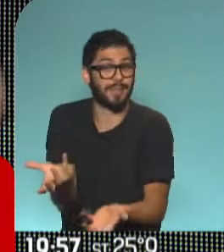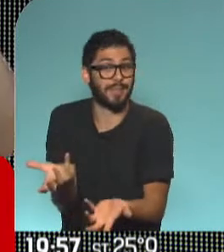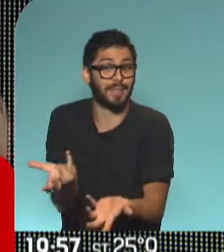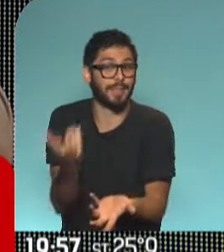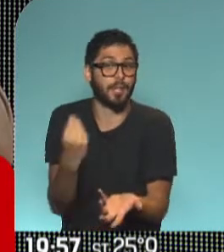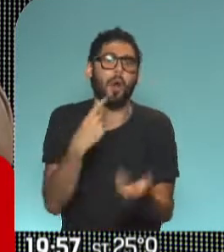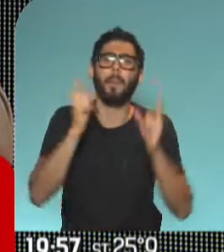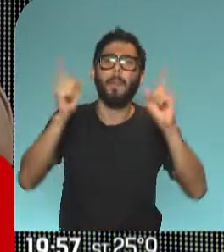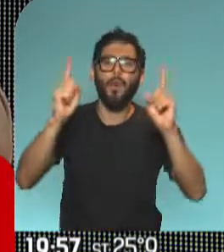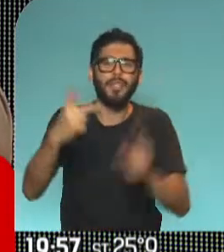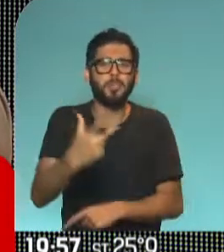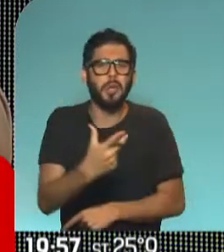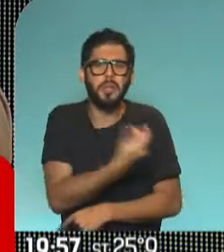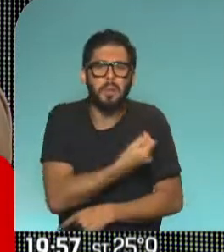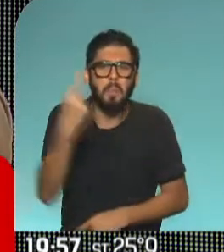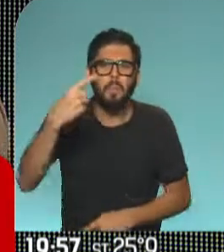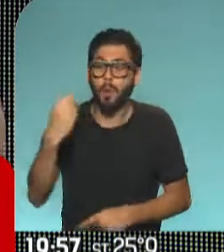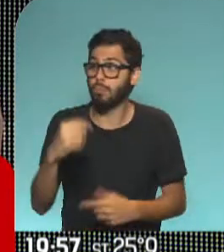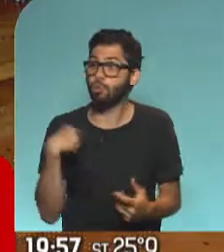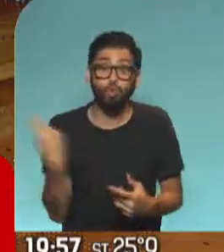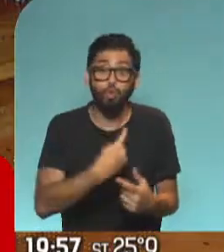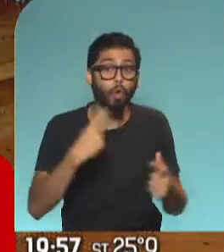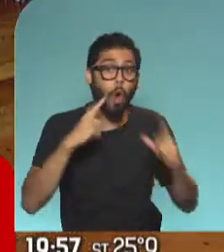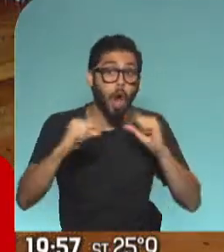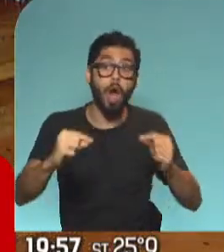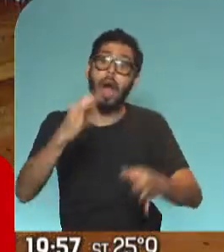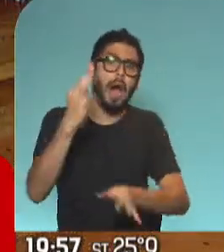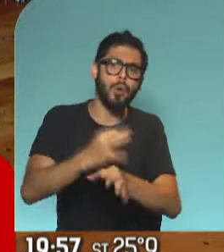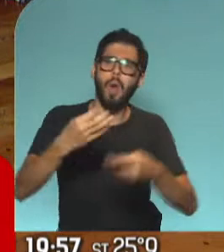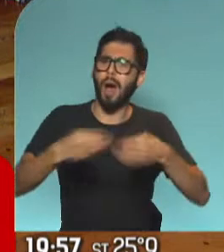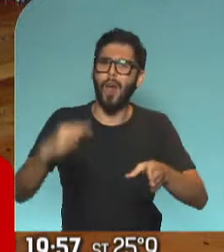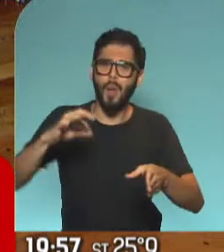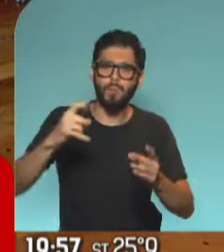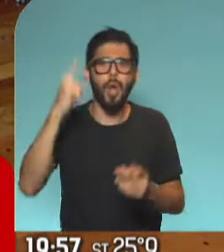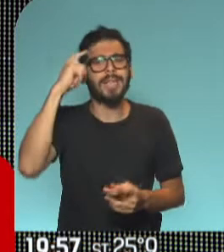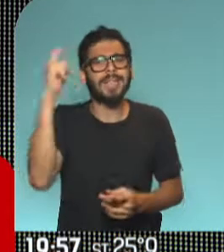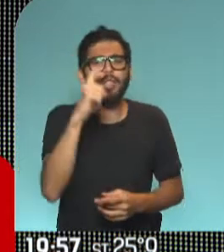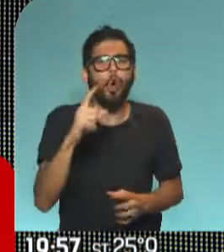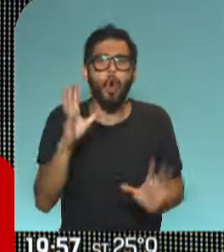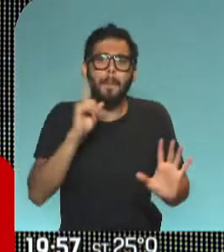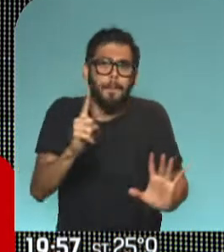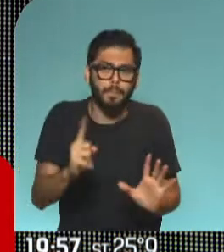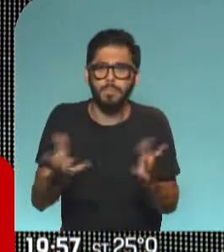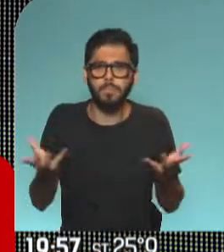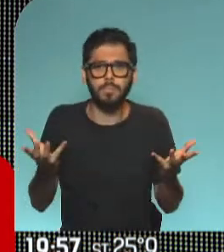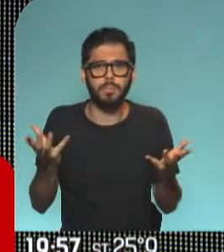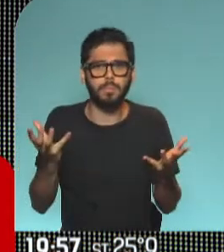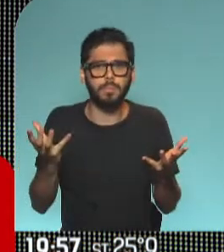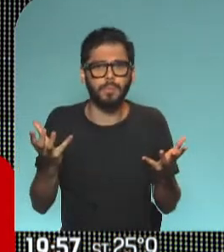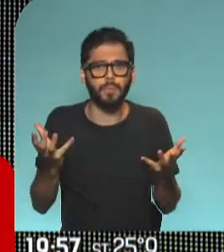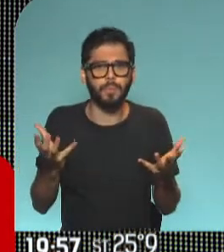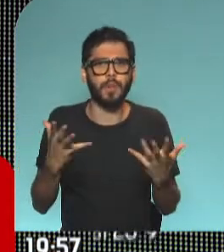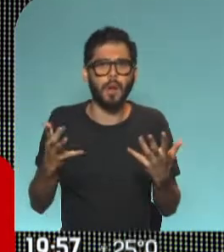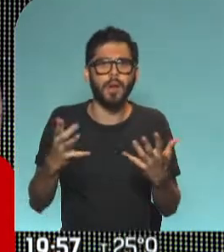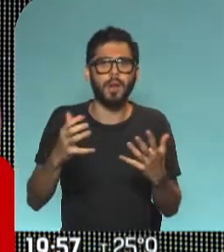el mundo reclamó que necesitábamos empezar las clases, que el daño que se estaba produciendo a nivel psicológico. Ahora, ¿por qué vacunamos a